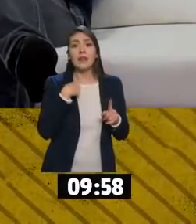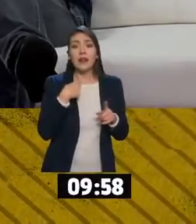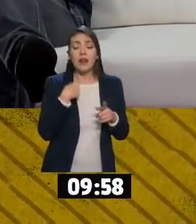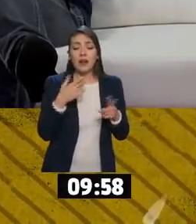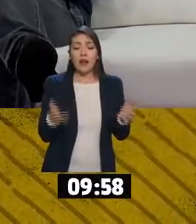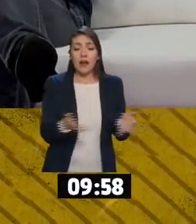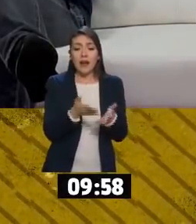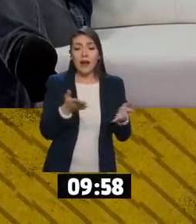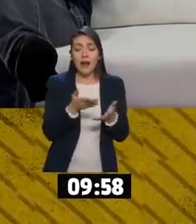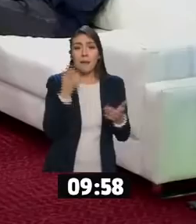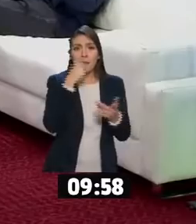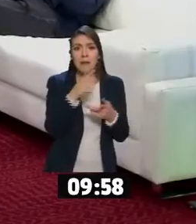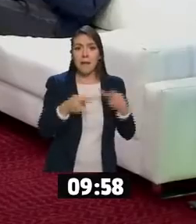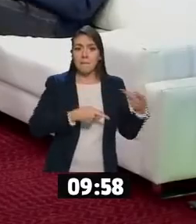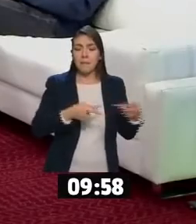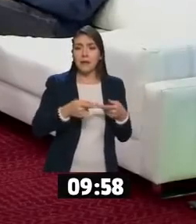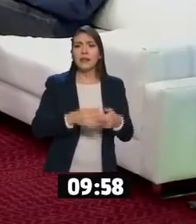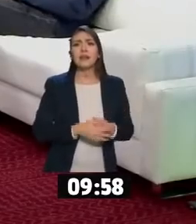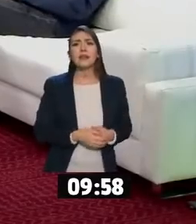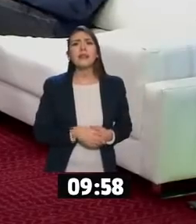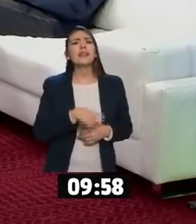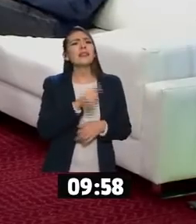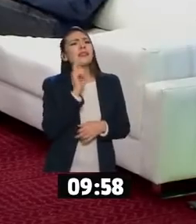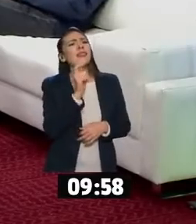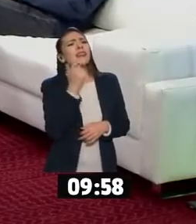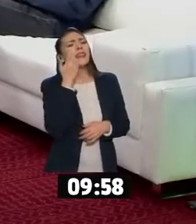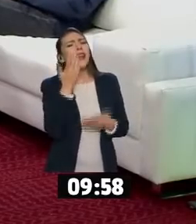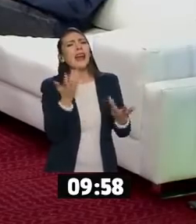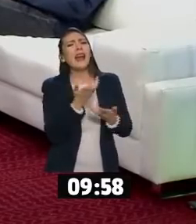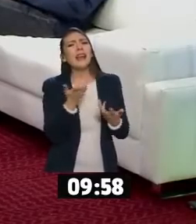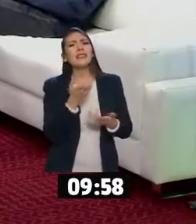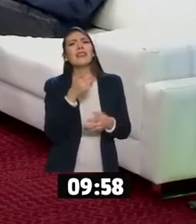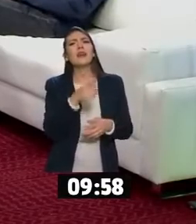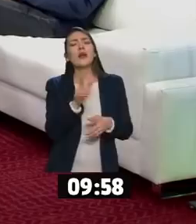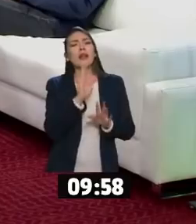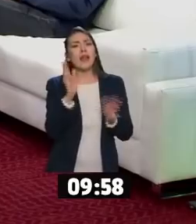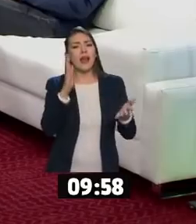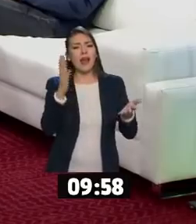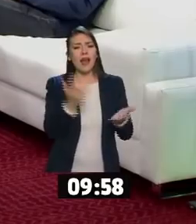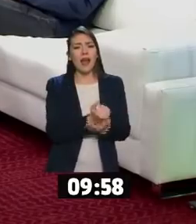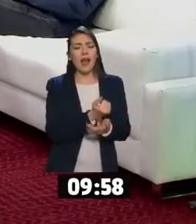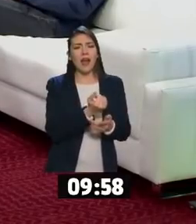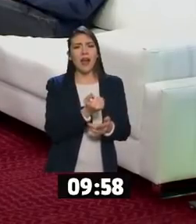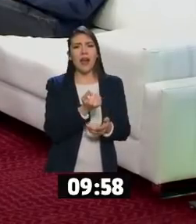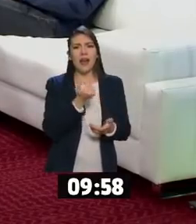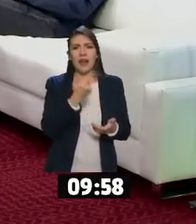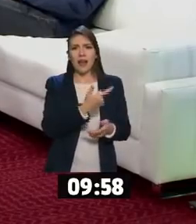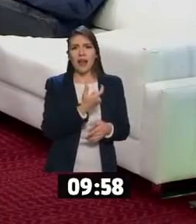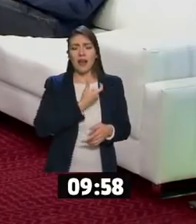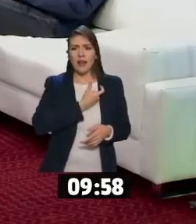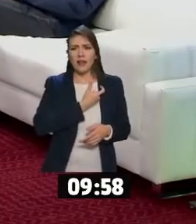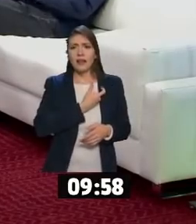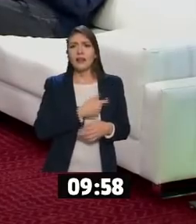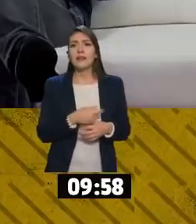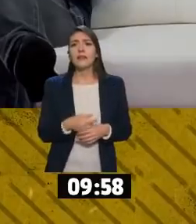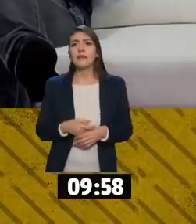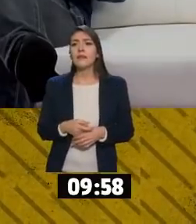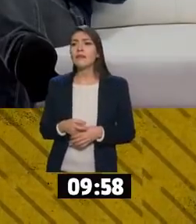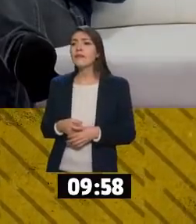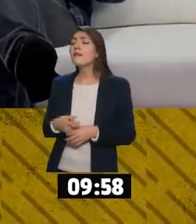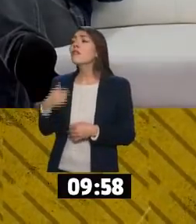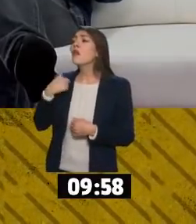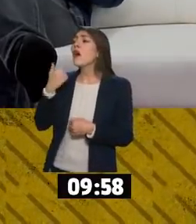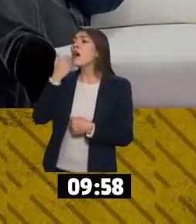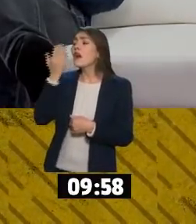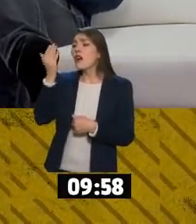que me Oye, quiten. ¿qué te gustaría hacer ahora que ya eres campeón olímpico? Que ya no me encadenaran, ¿no? Y dijo, quiero conocer un zoológico. Me gustaría conocer